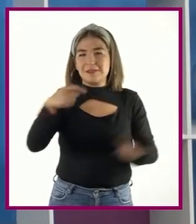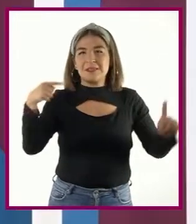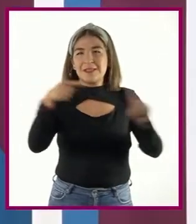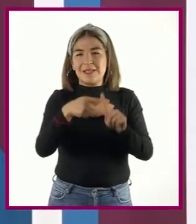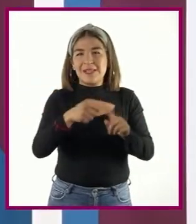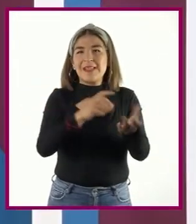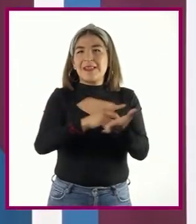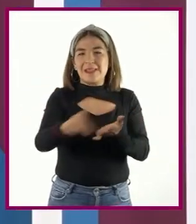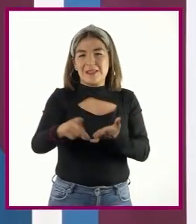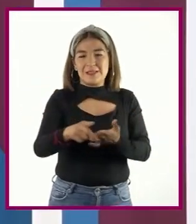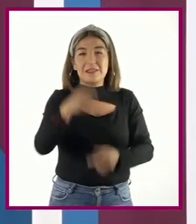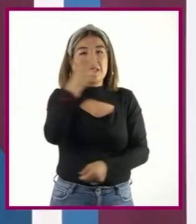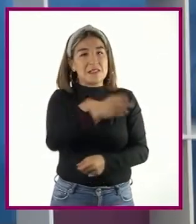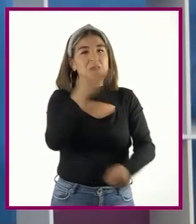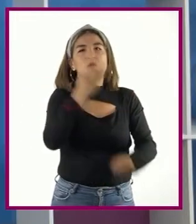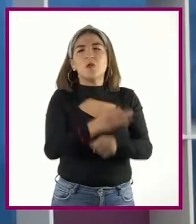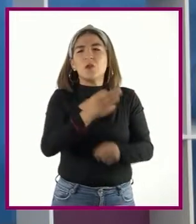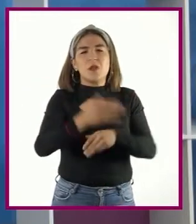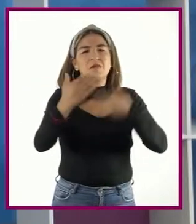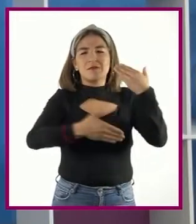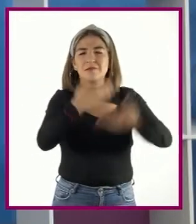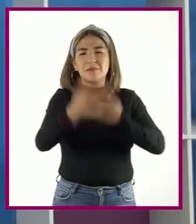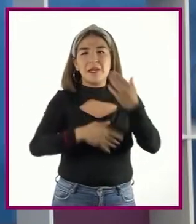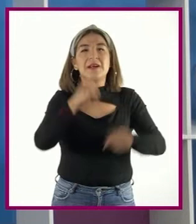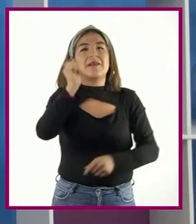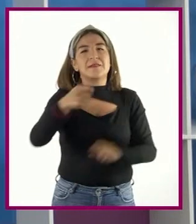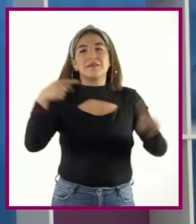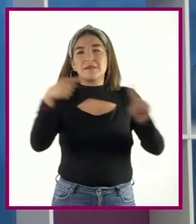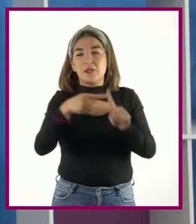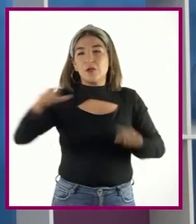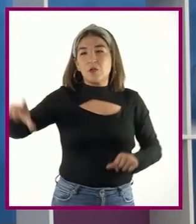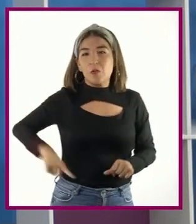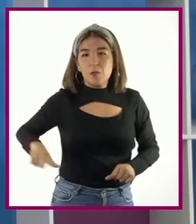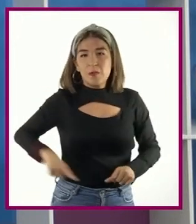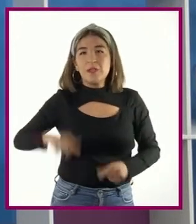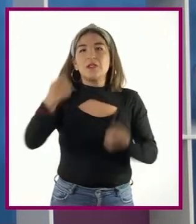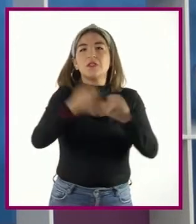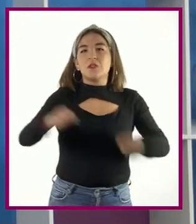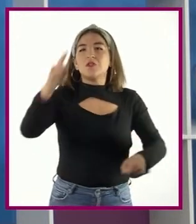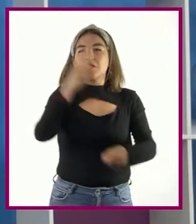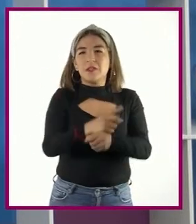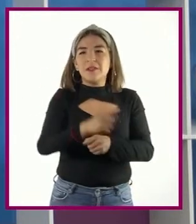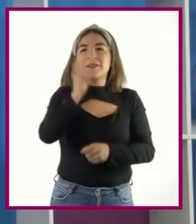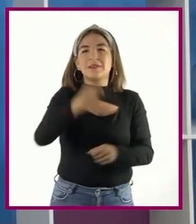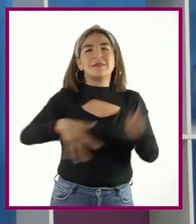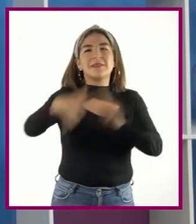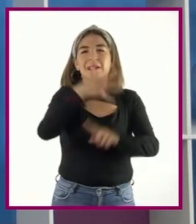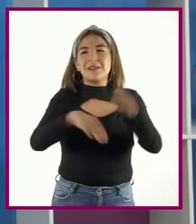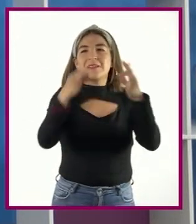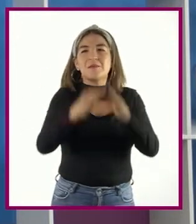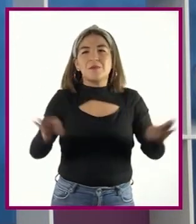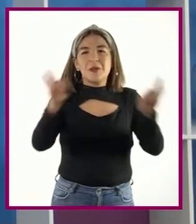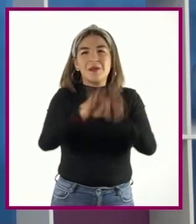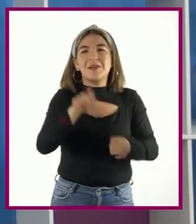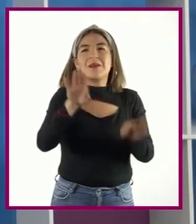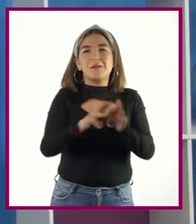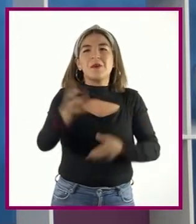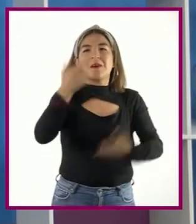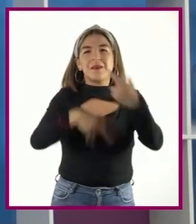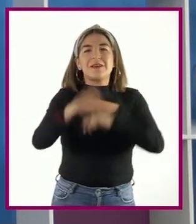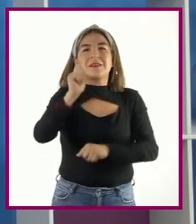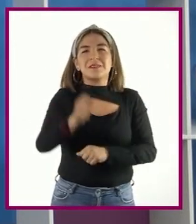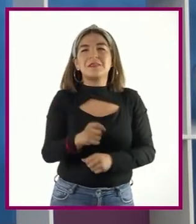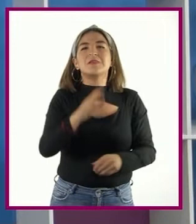de derechos. En este proceso, que corresponde al Estado y a la sociedad, es muy importante recuperar las voces